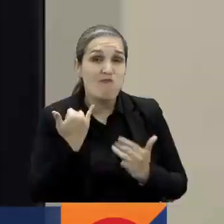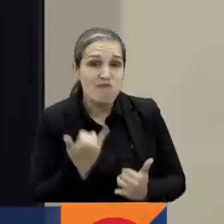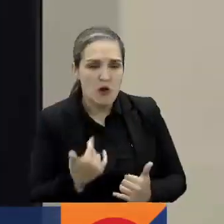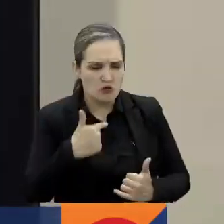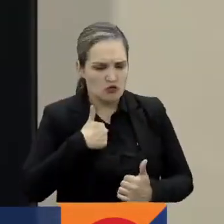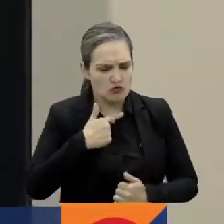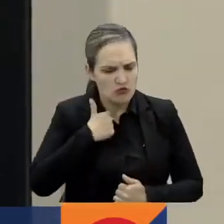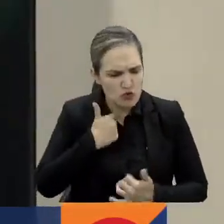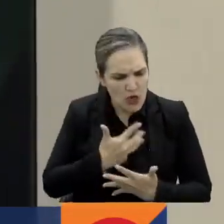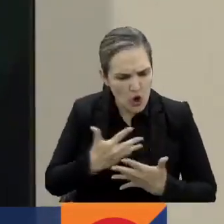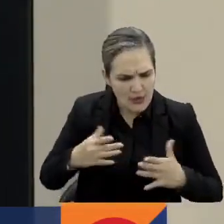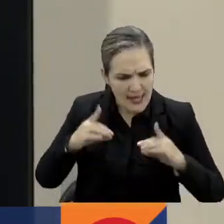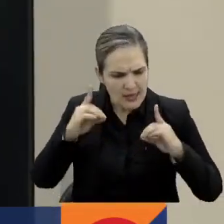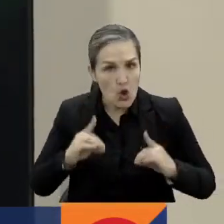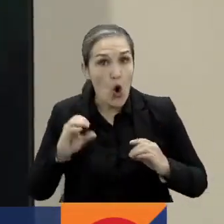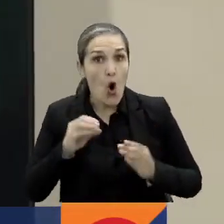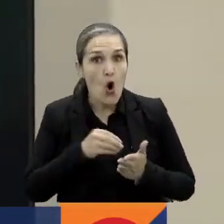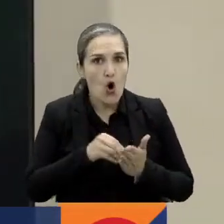y hábitos de compra.